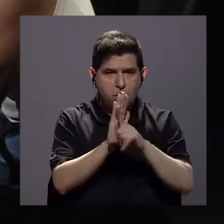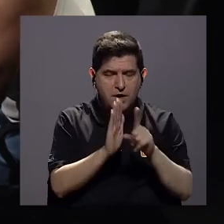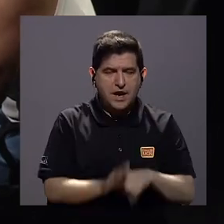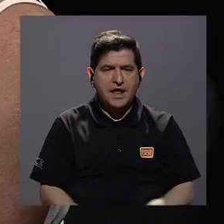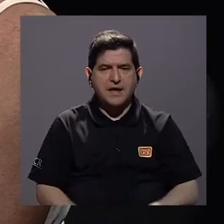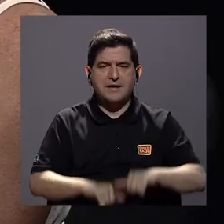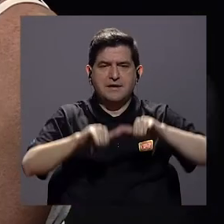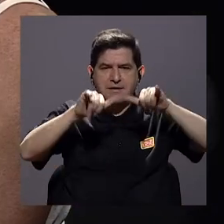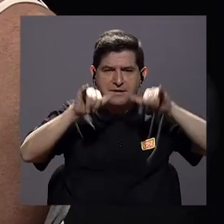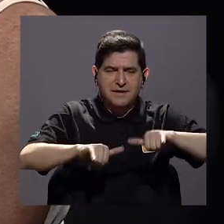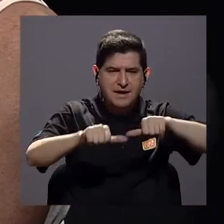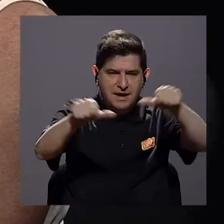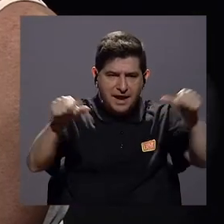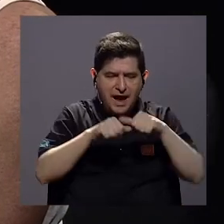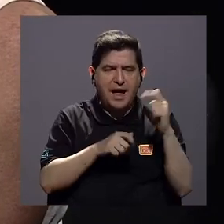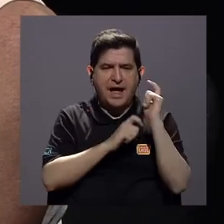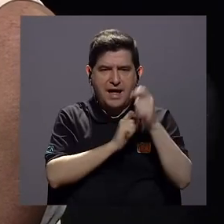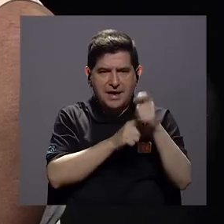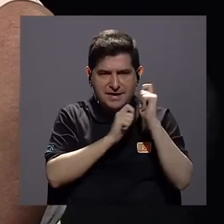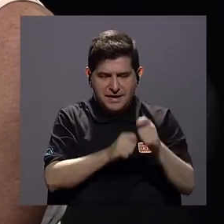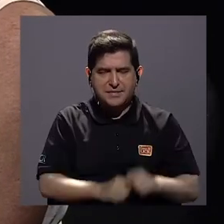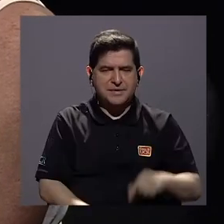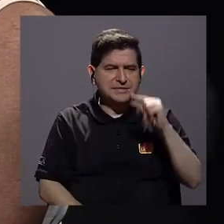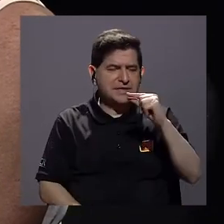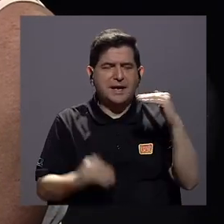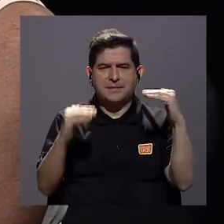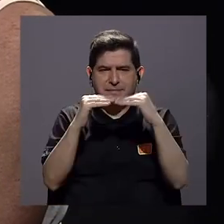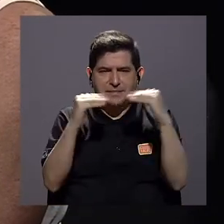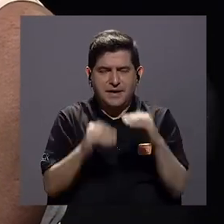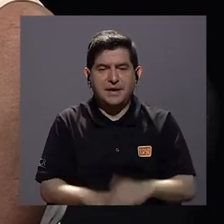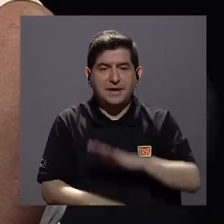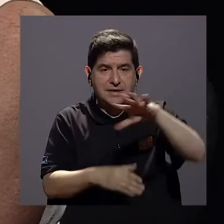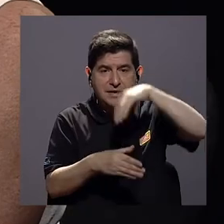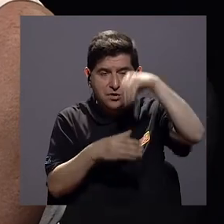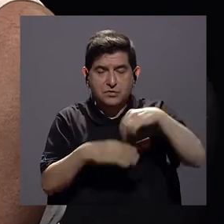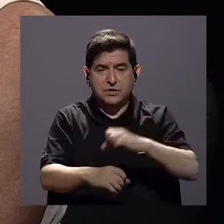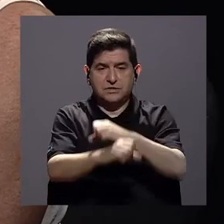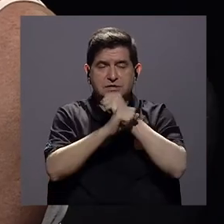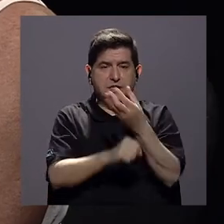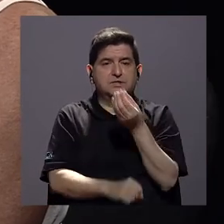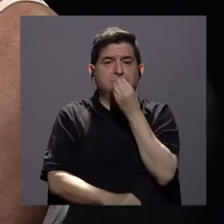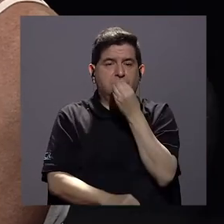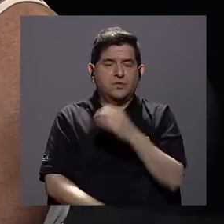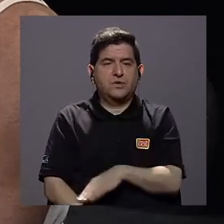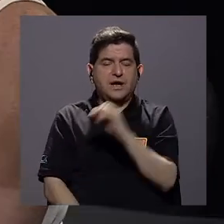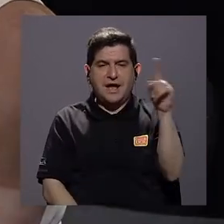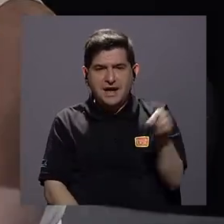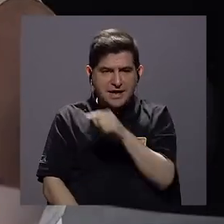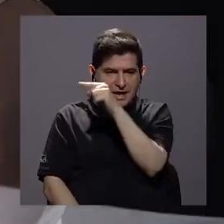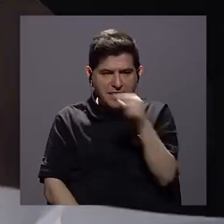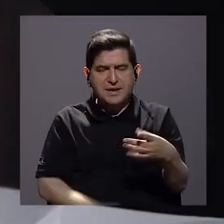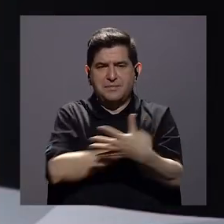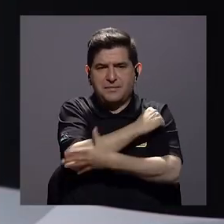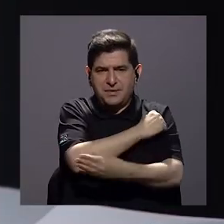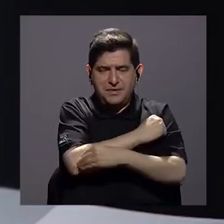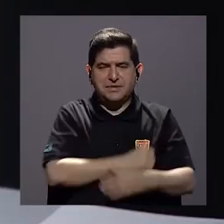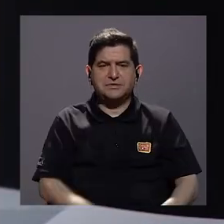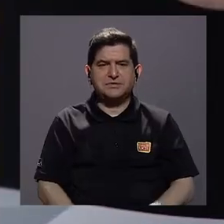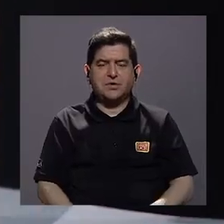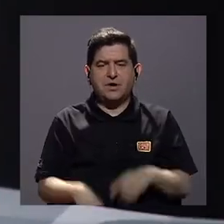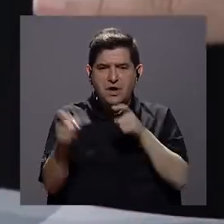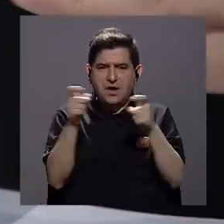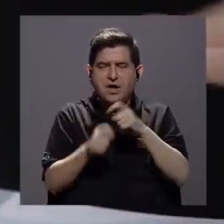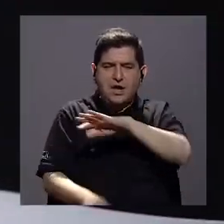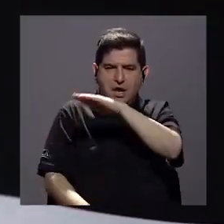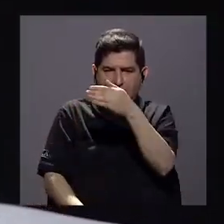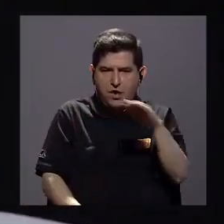la sostenibilidad del sector de pesca artesanal de pequeña escala en el contexto de la seguridad alimentaria y la erradicación de la pobreza y la gobernanza marina.